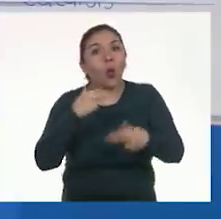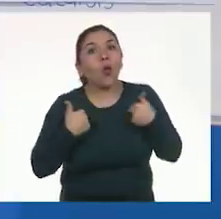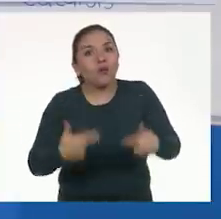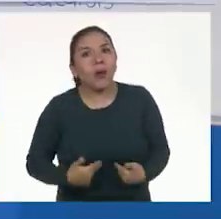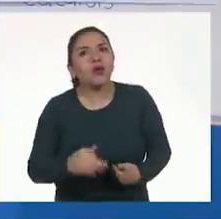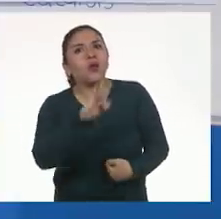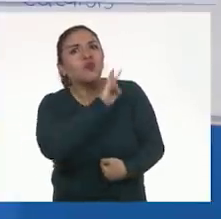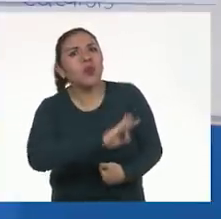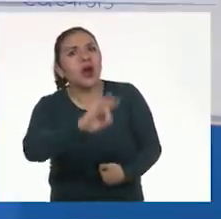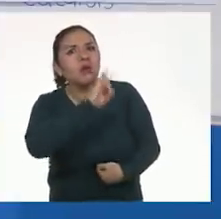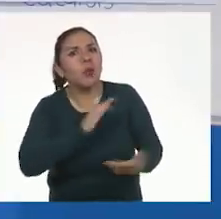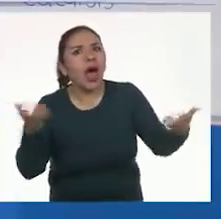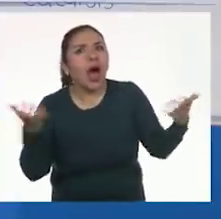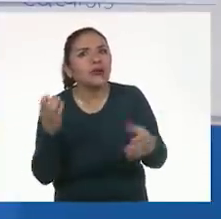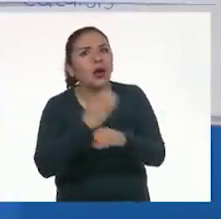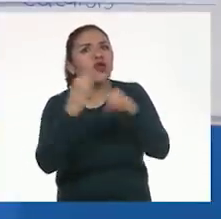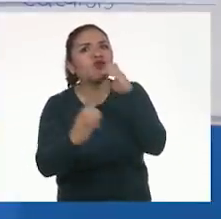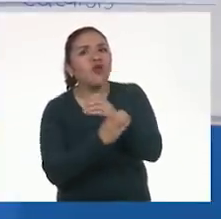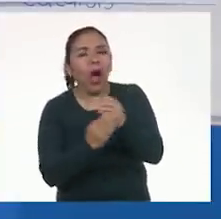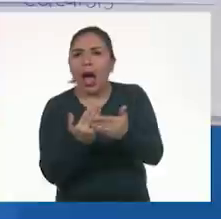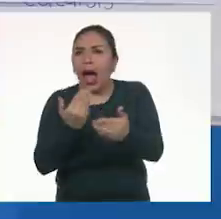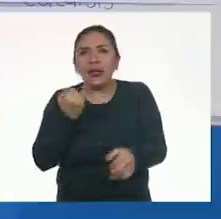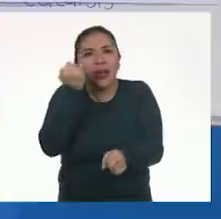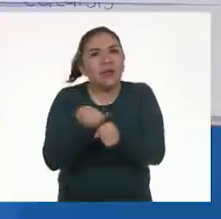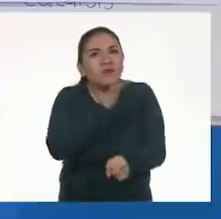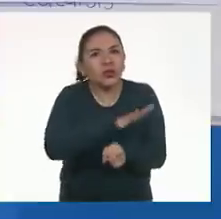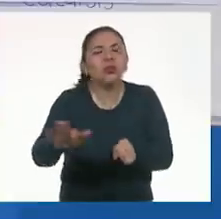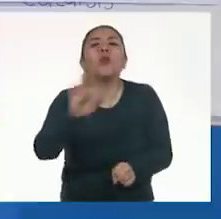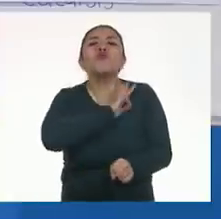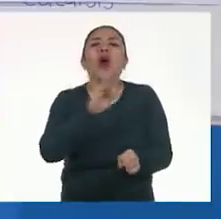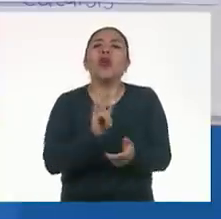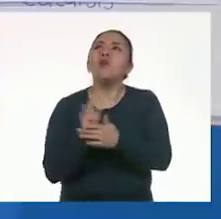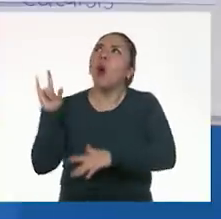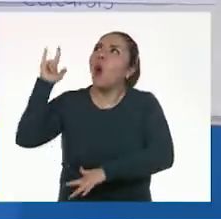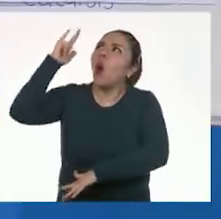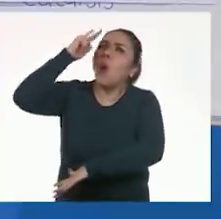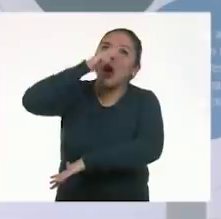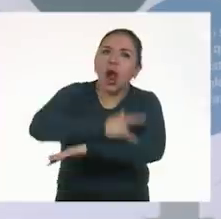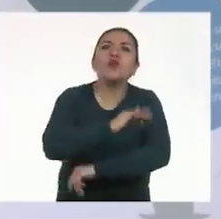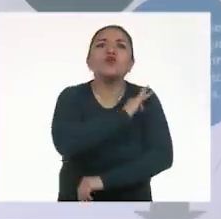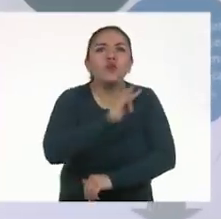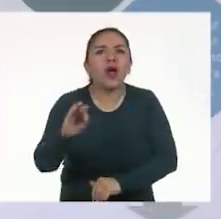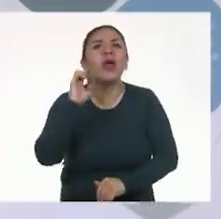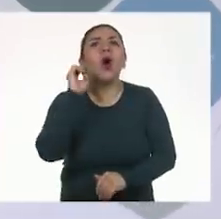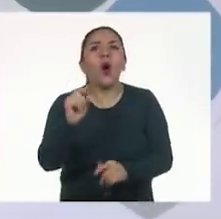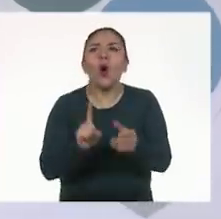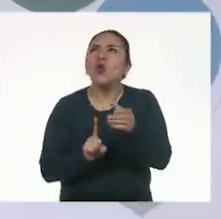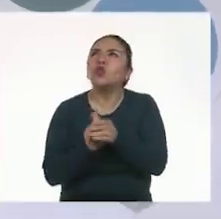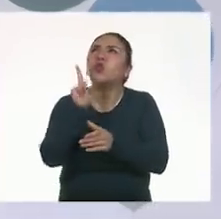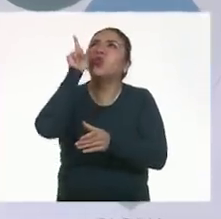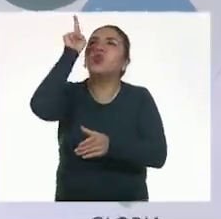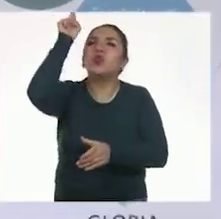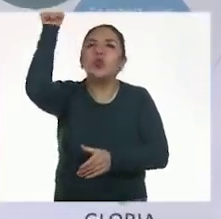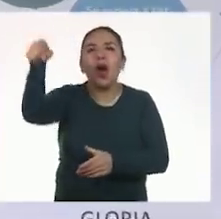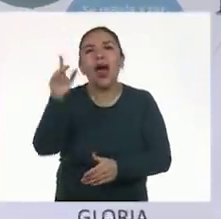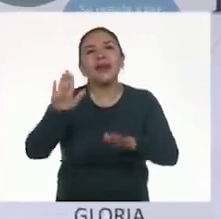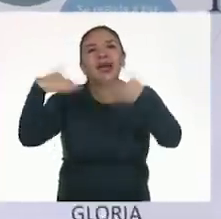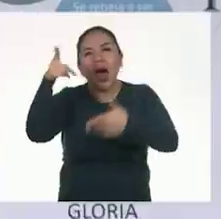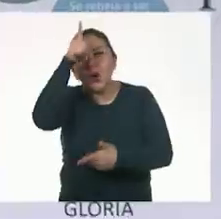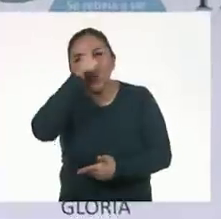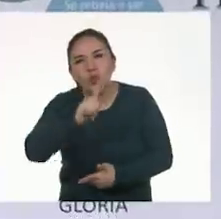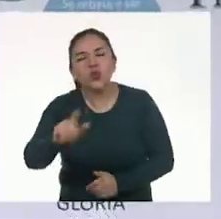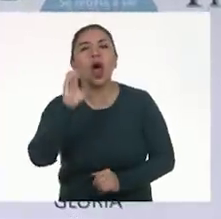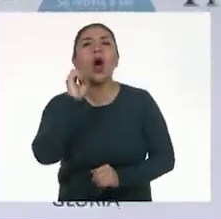cosas imposibles como efectivamente volar, como llegar al espacio, como que una persona cambie de sexo, que quiere